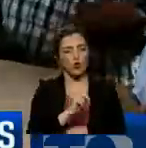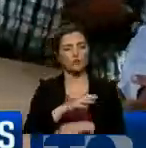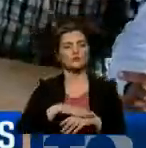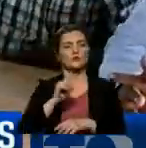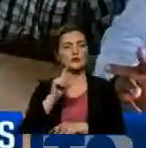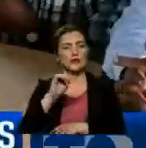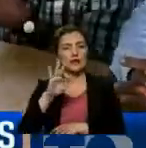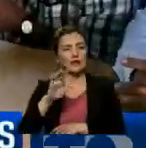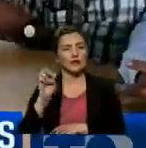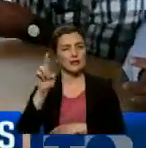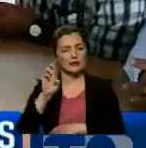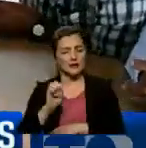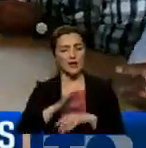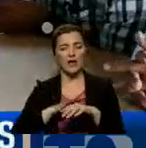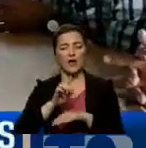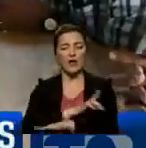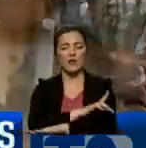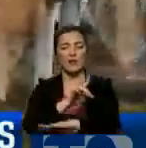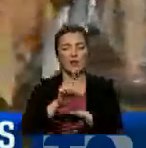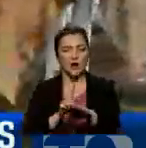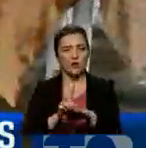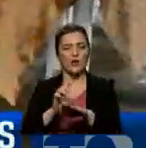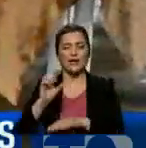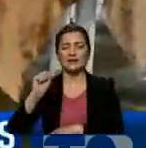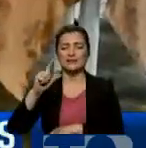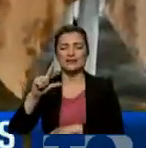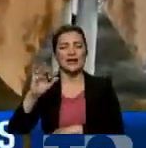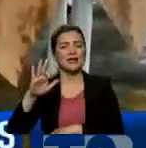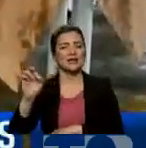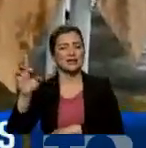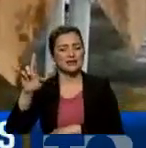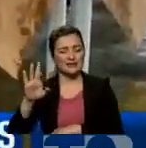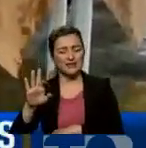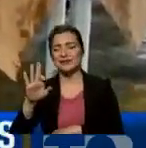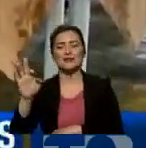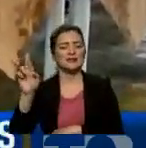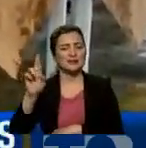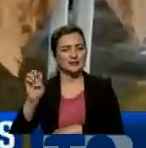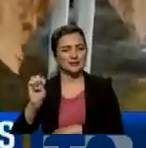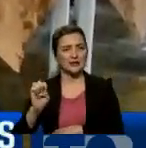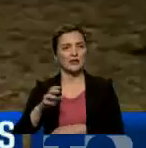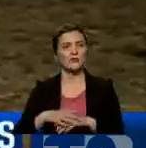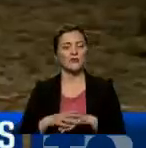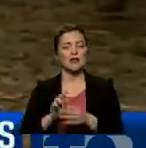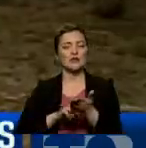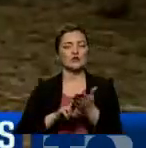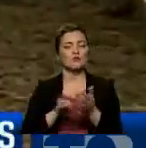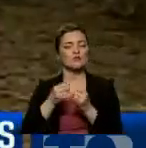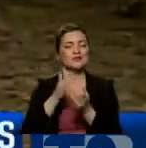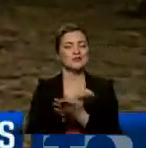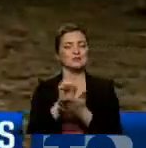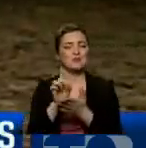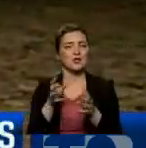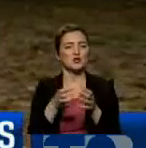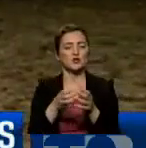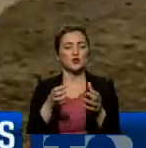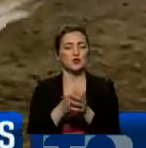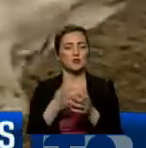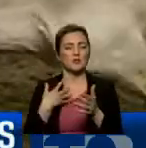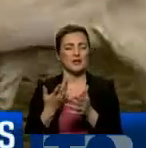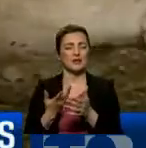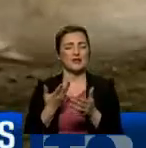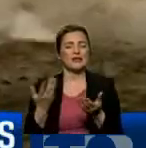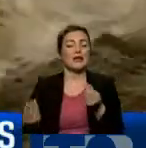Ellos se reunieron este fin de semana con la Policía Nacional para coordinar acciones que disminuyan el robo de ganado. Solo en Yaguachi, el año